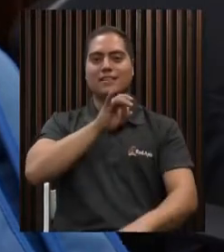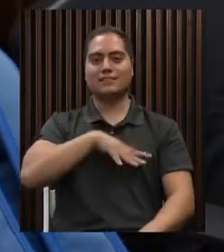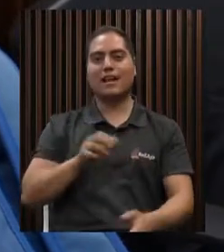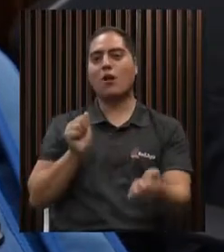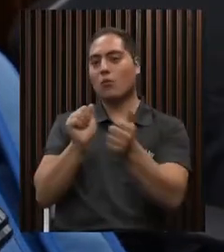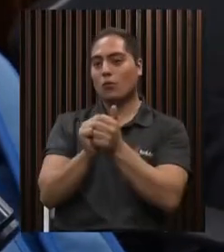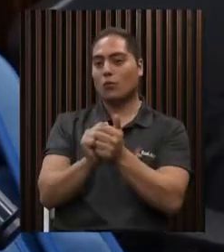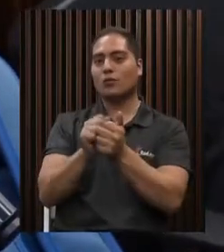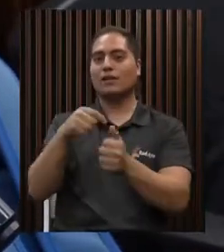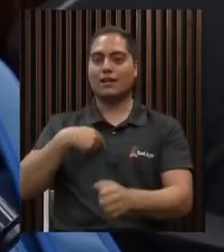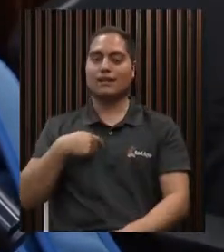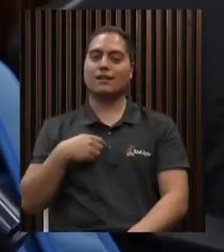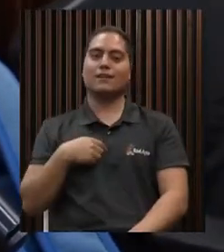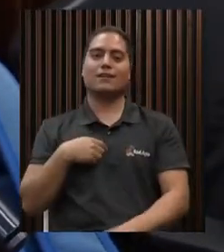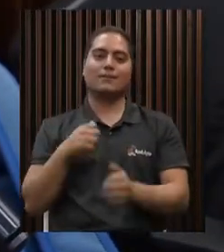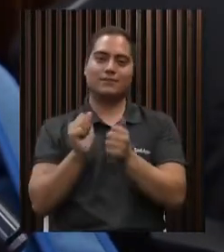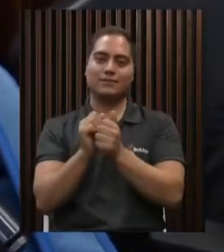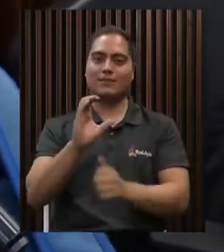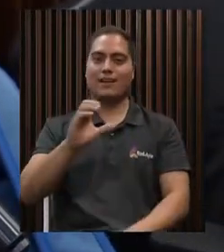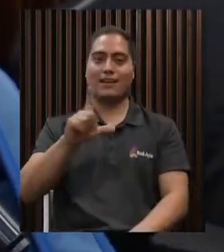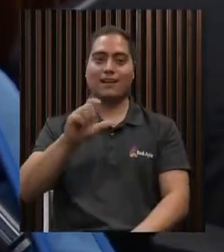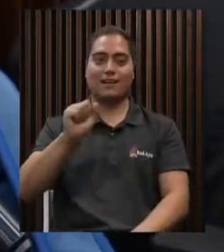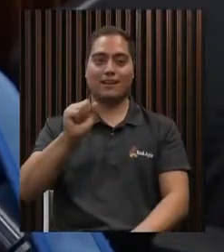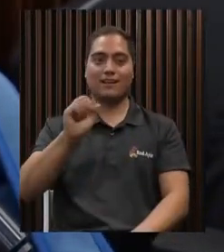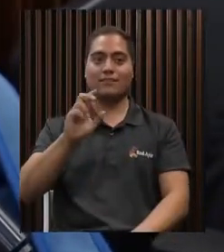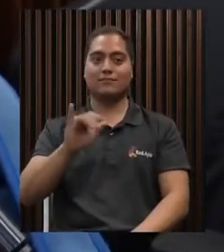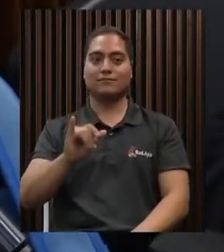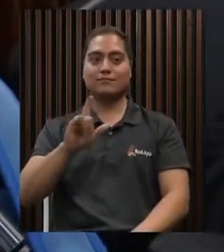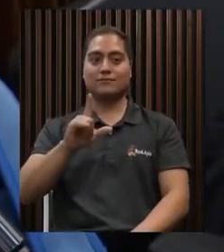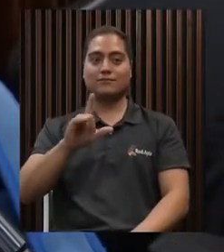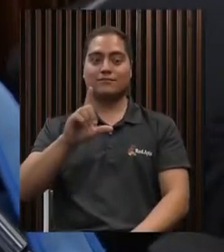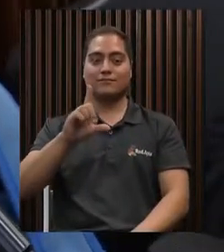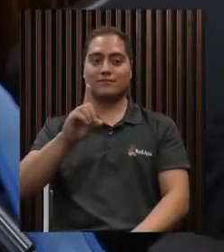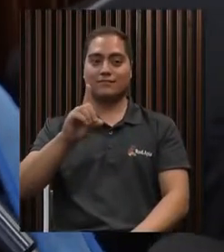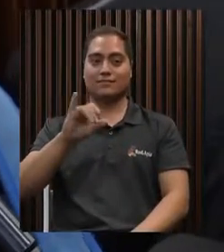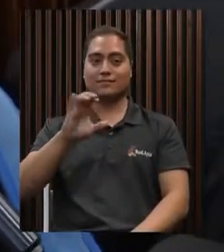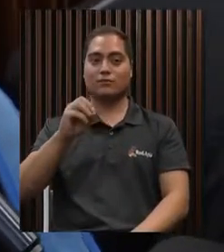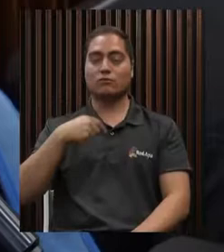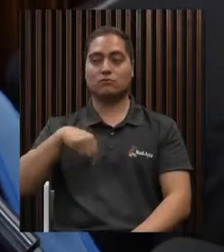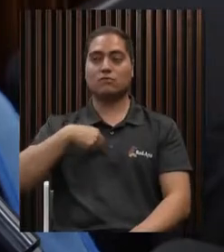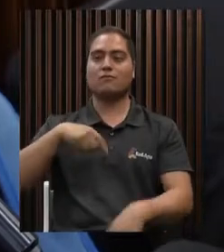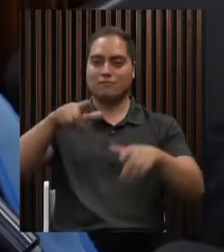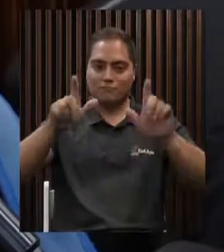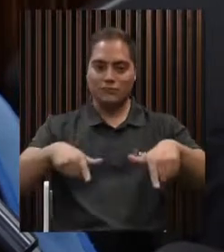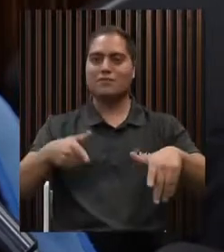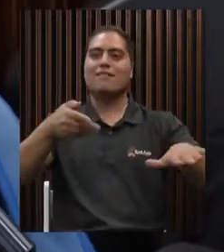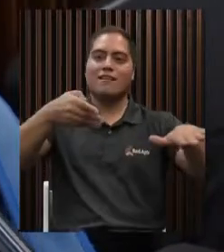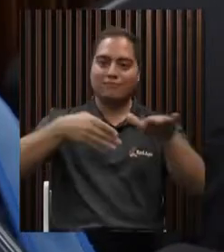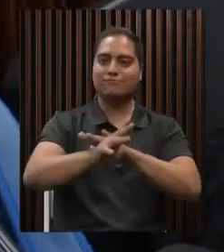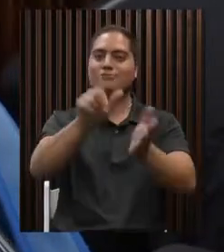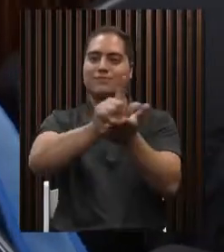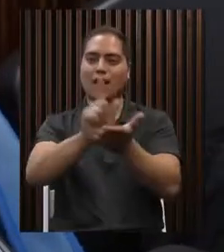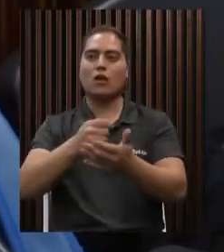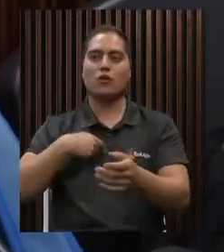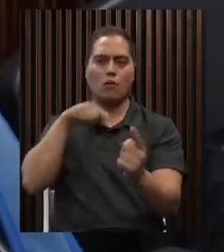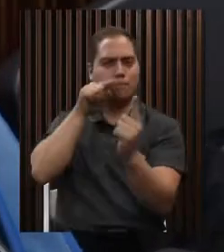compañero Claudio Aranda estamos aquí para hacer de este espacio un lugar más accesible. De manera personal me siento